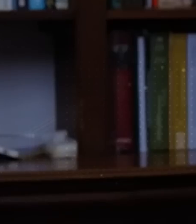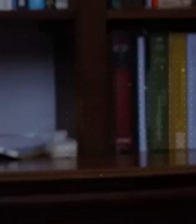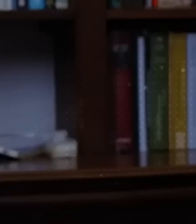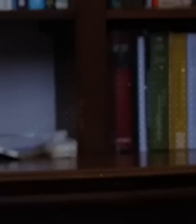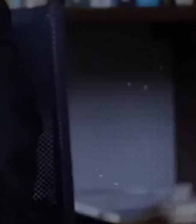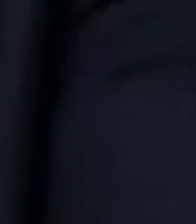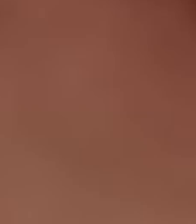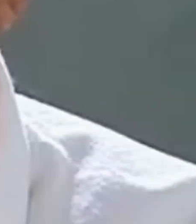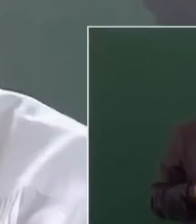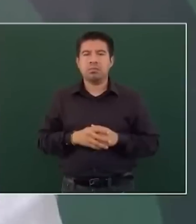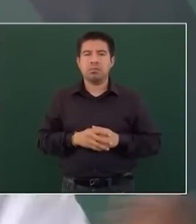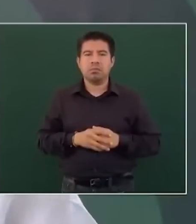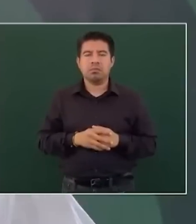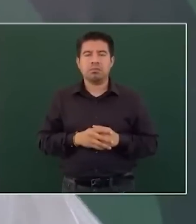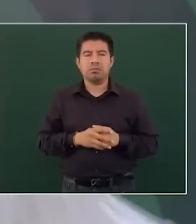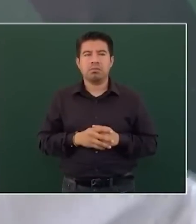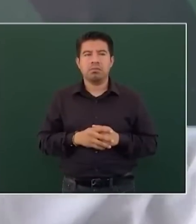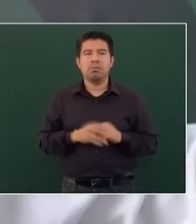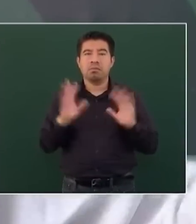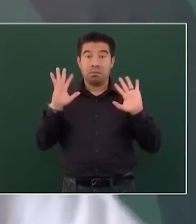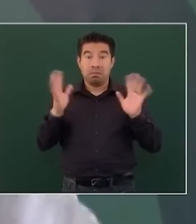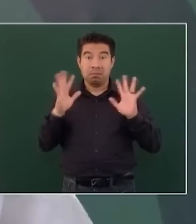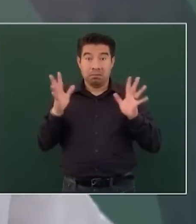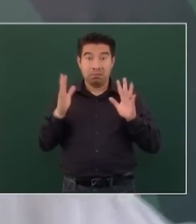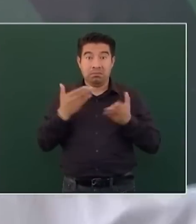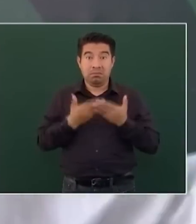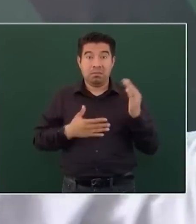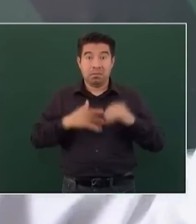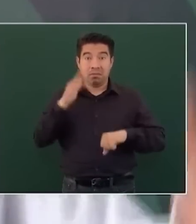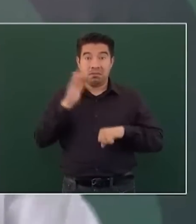y que no haya evasión fiscal.